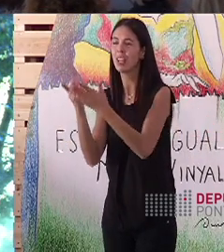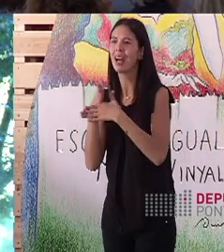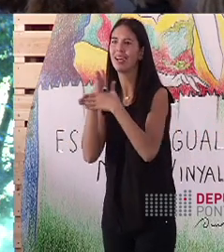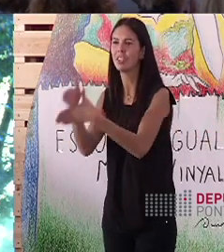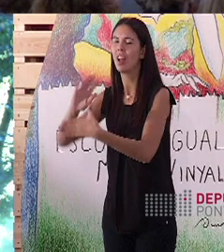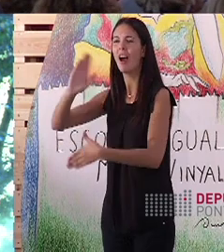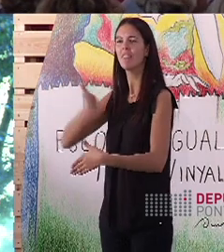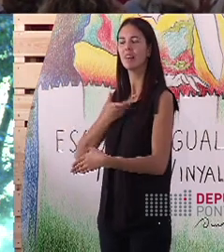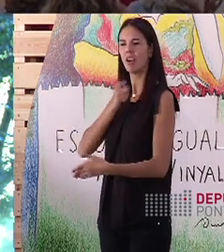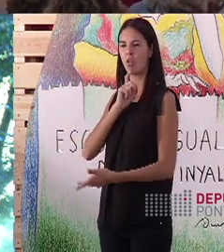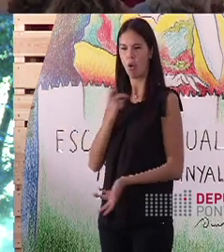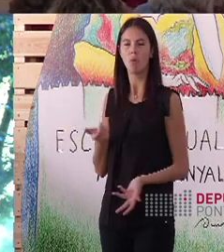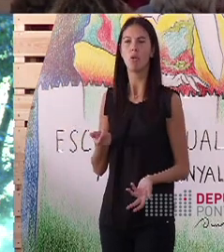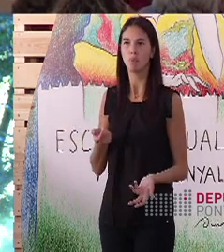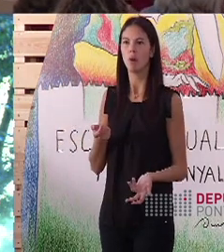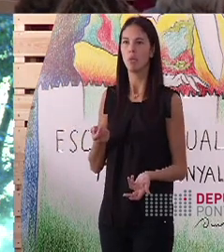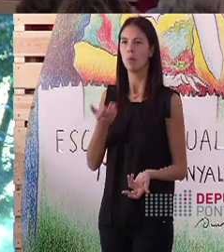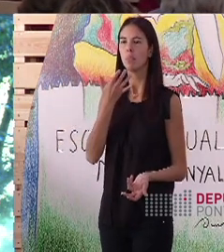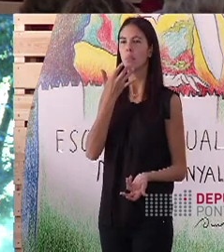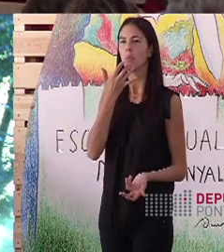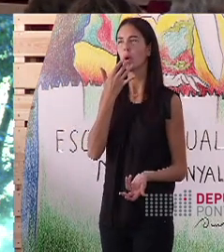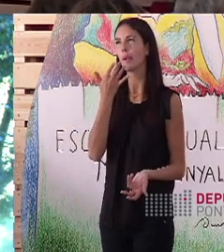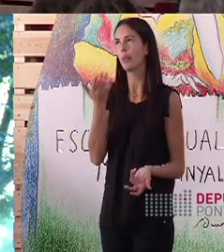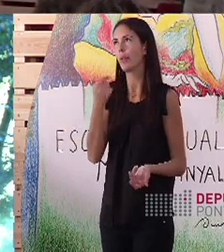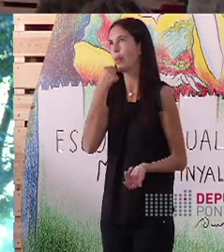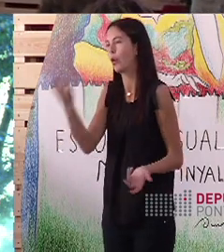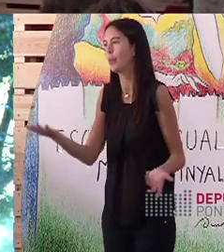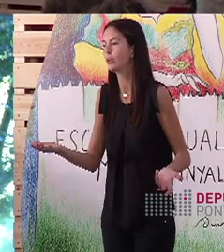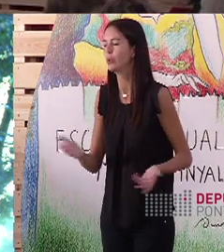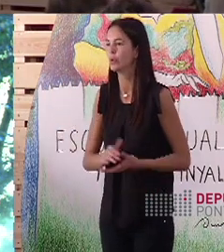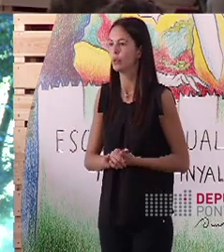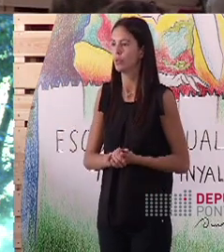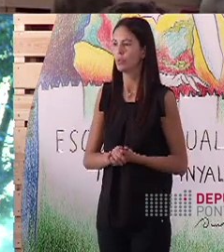mulleres cando o, digamos, o